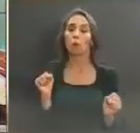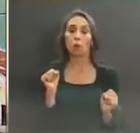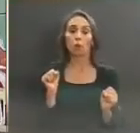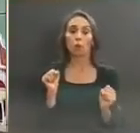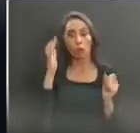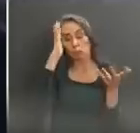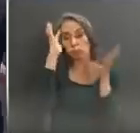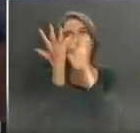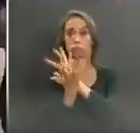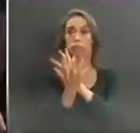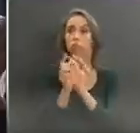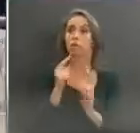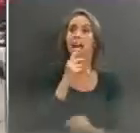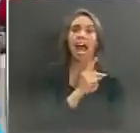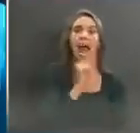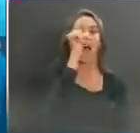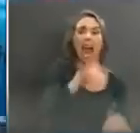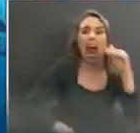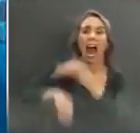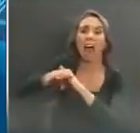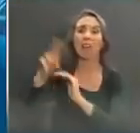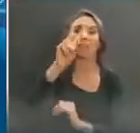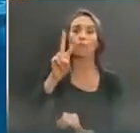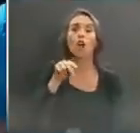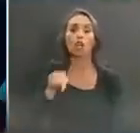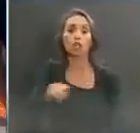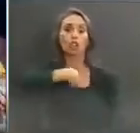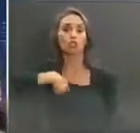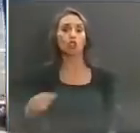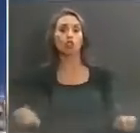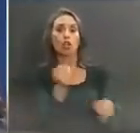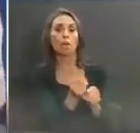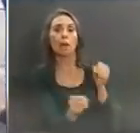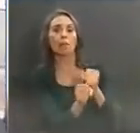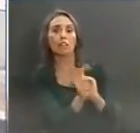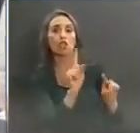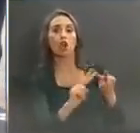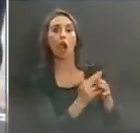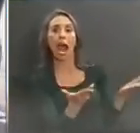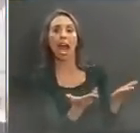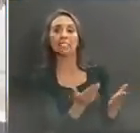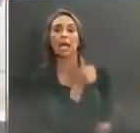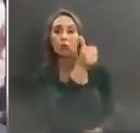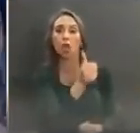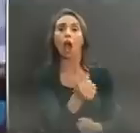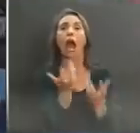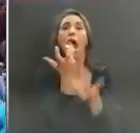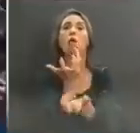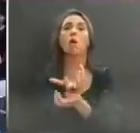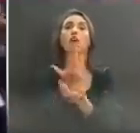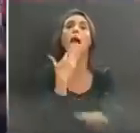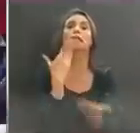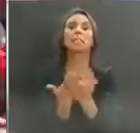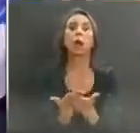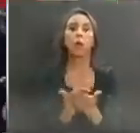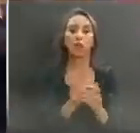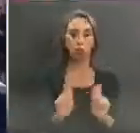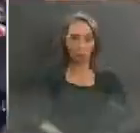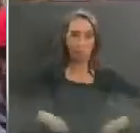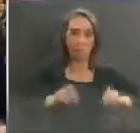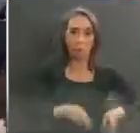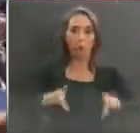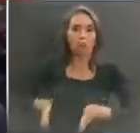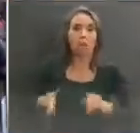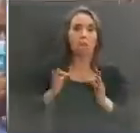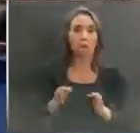No hubo caso. Tenemos que hacer la pega de las autoridades. ¿Hasta cuándo, weón? Póngase los pantalones, weón. La convocatoria culminó con